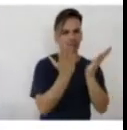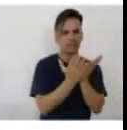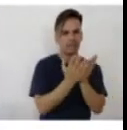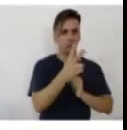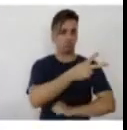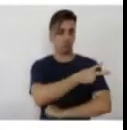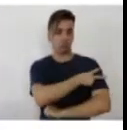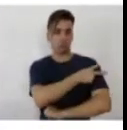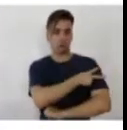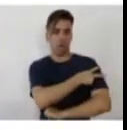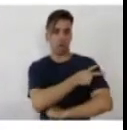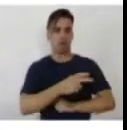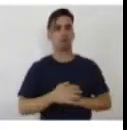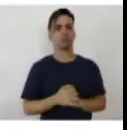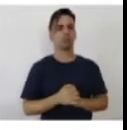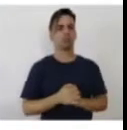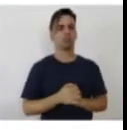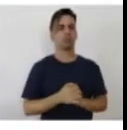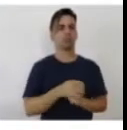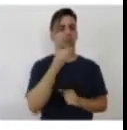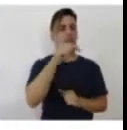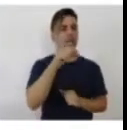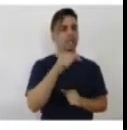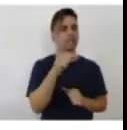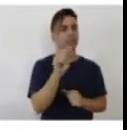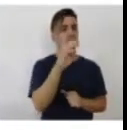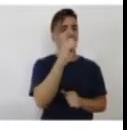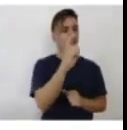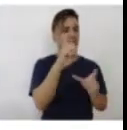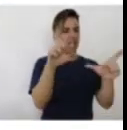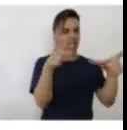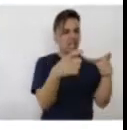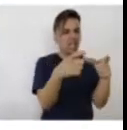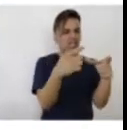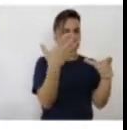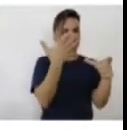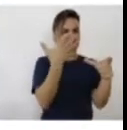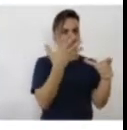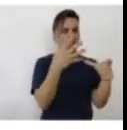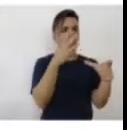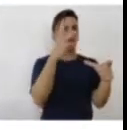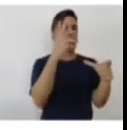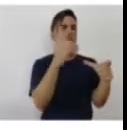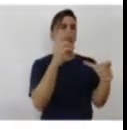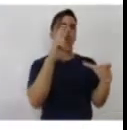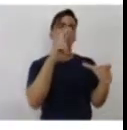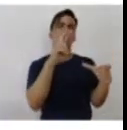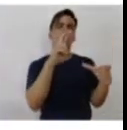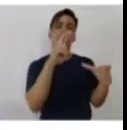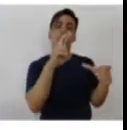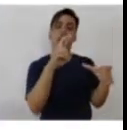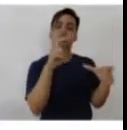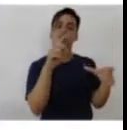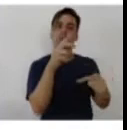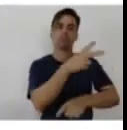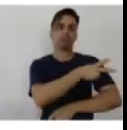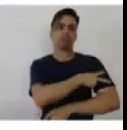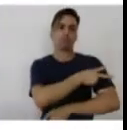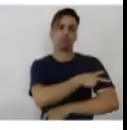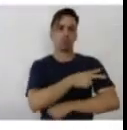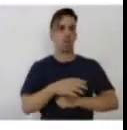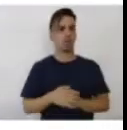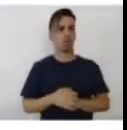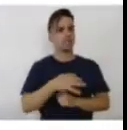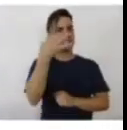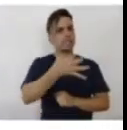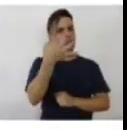básica. Cuando X pertenece a los números reales, secundaria básica. ¿Será un rayo numérico